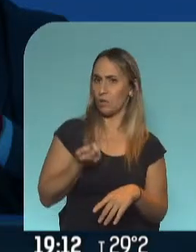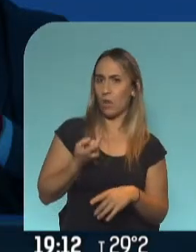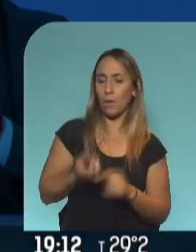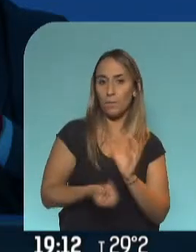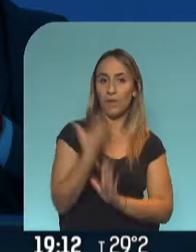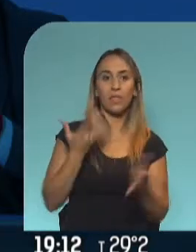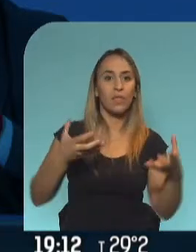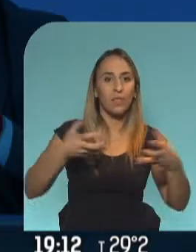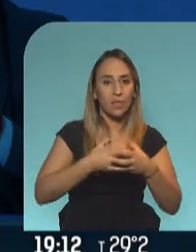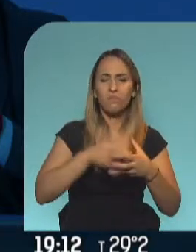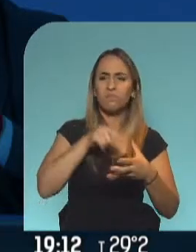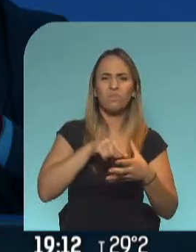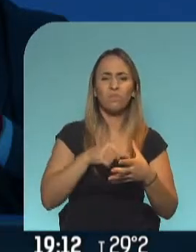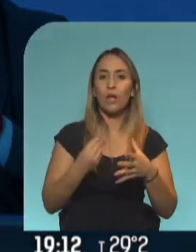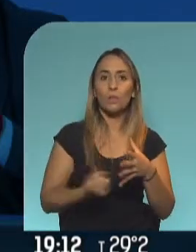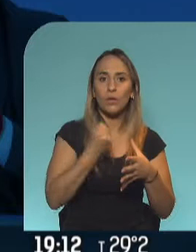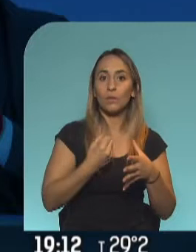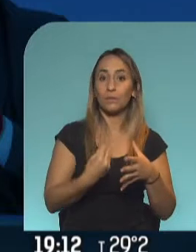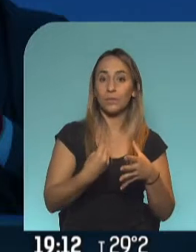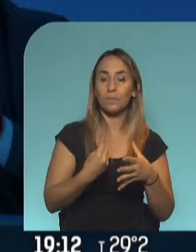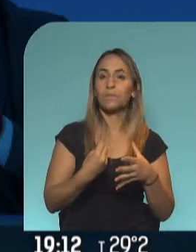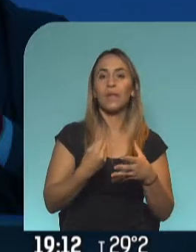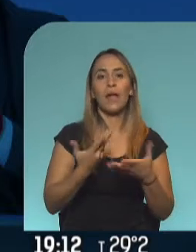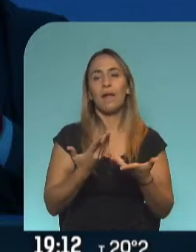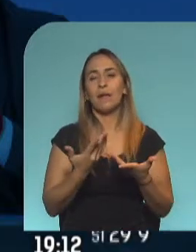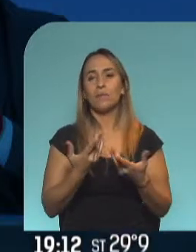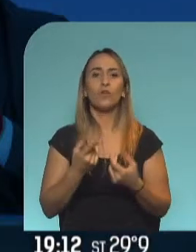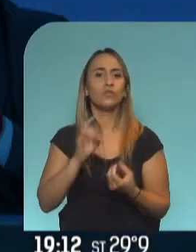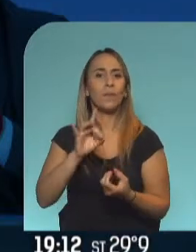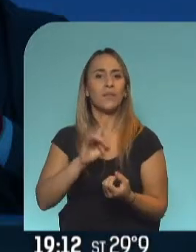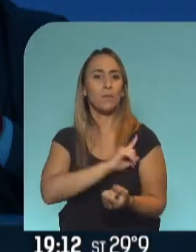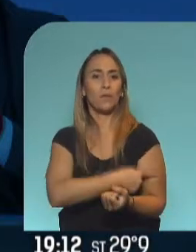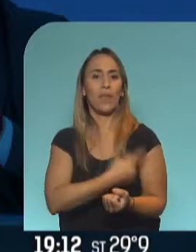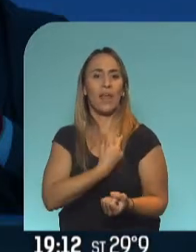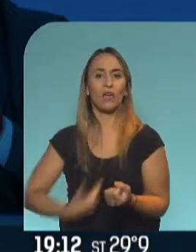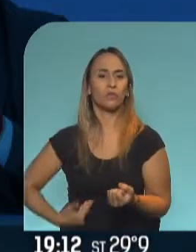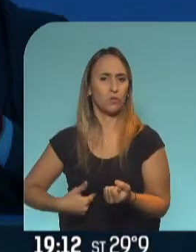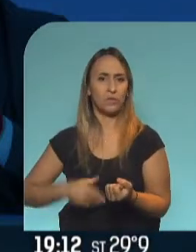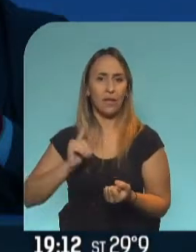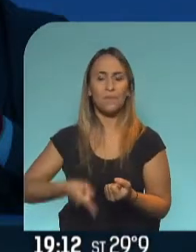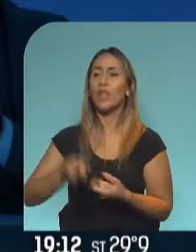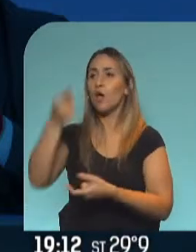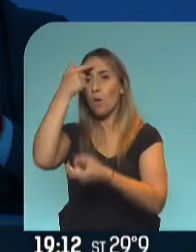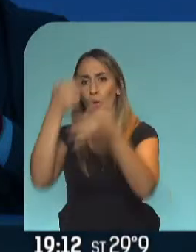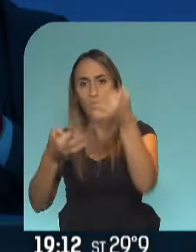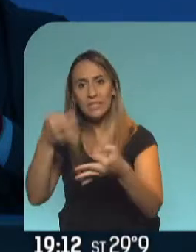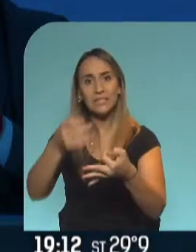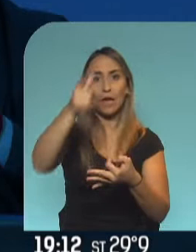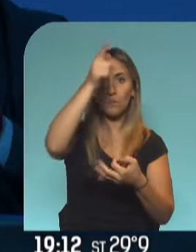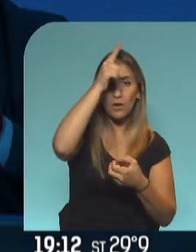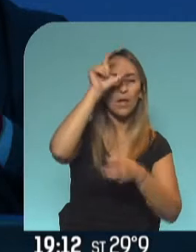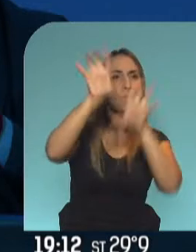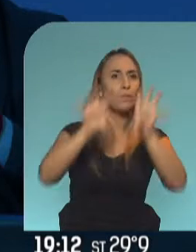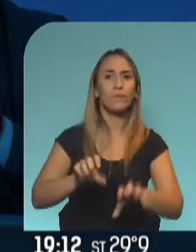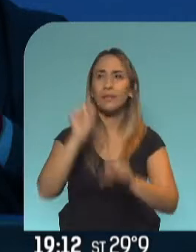lo que se permite es que acá participen ya no solo los poderes ejecutivos, sino que participen también las justicias y las policías de las provincias,